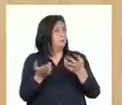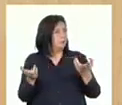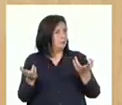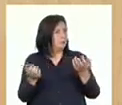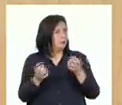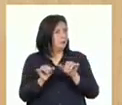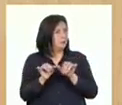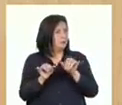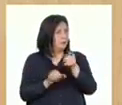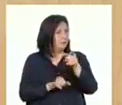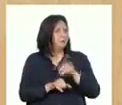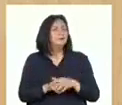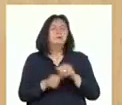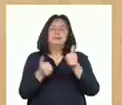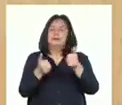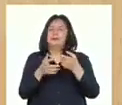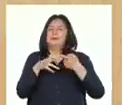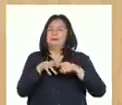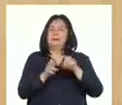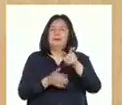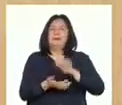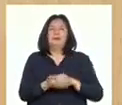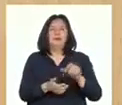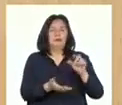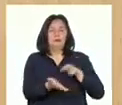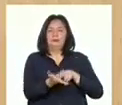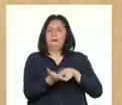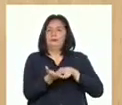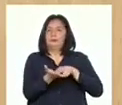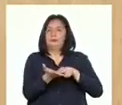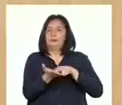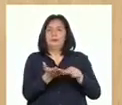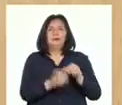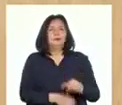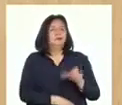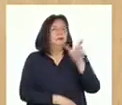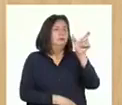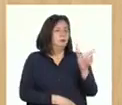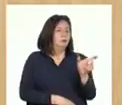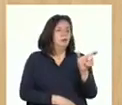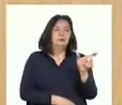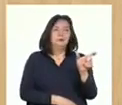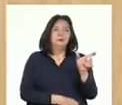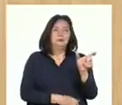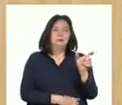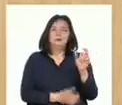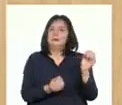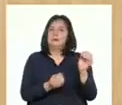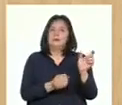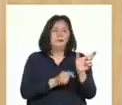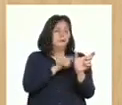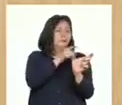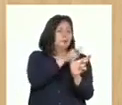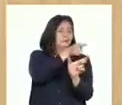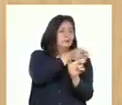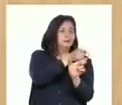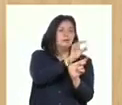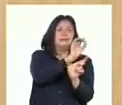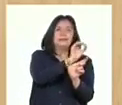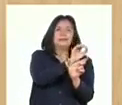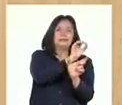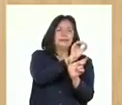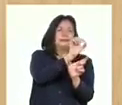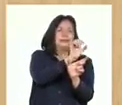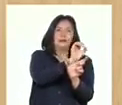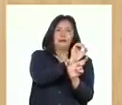de medición? Empezaremos con el borrador. Colocaremos uno de los extremos del borrador en el número 0